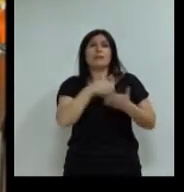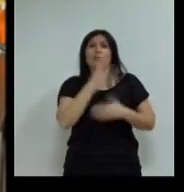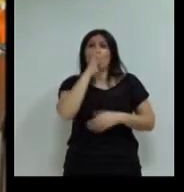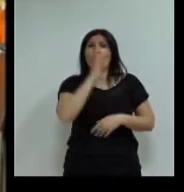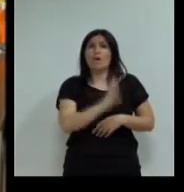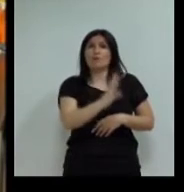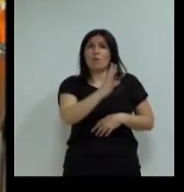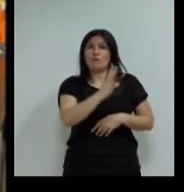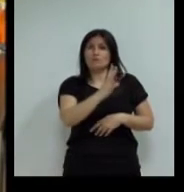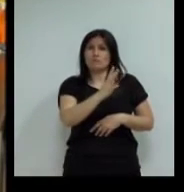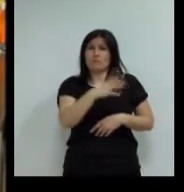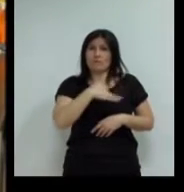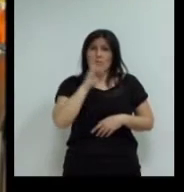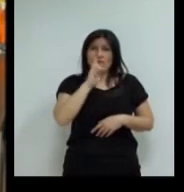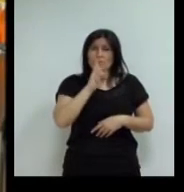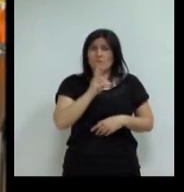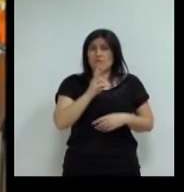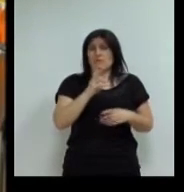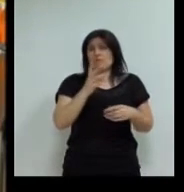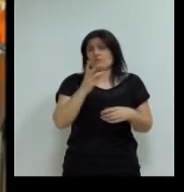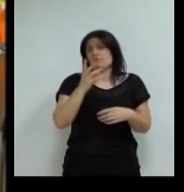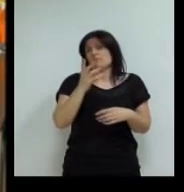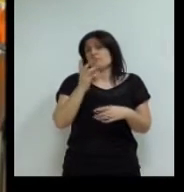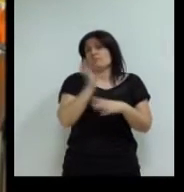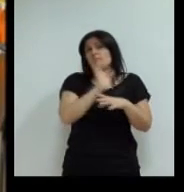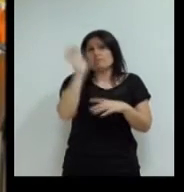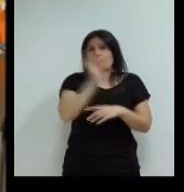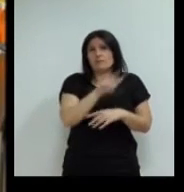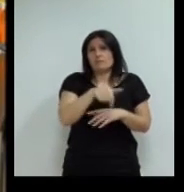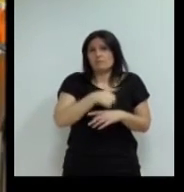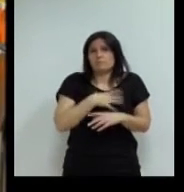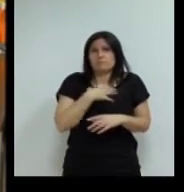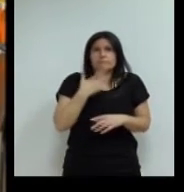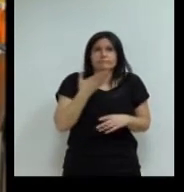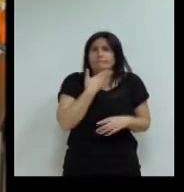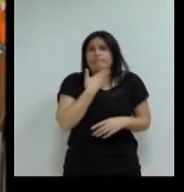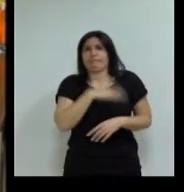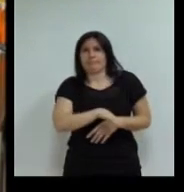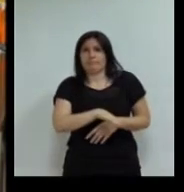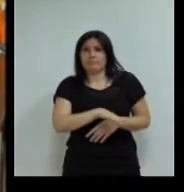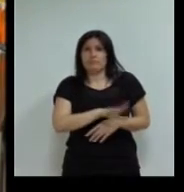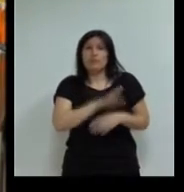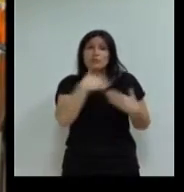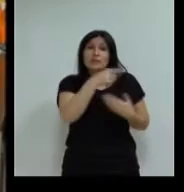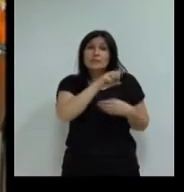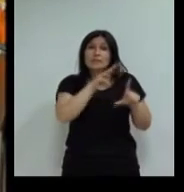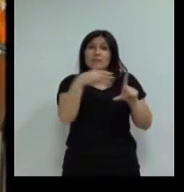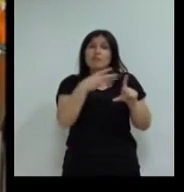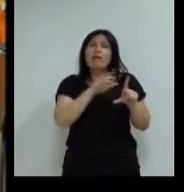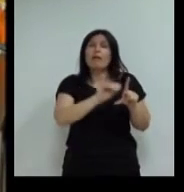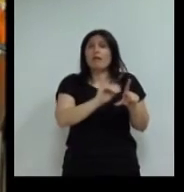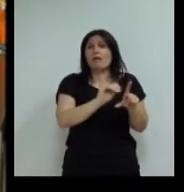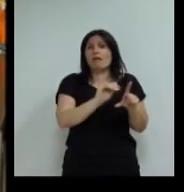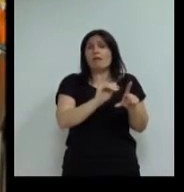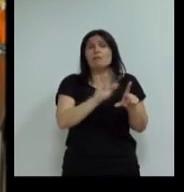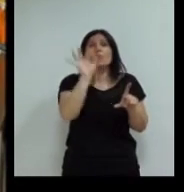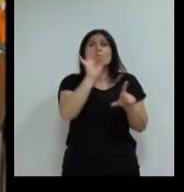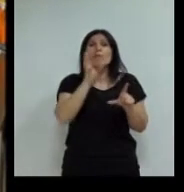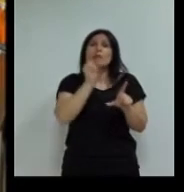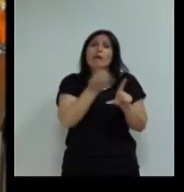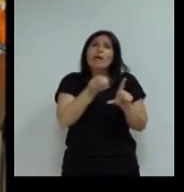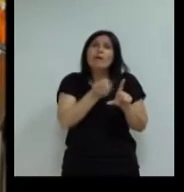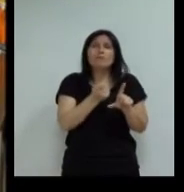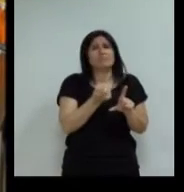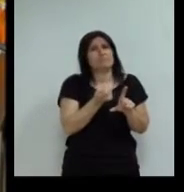interés para nadie. Y es a la accesibilidad lo que le está pasando. Entonces, esa página web está ahora de un modo presencial, con muy poquitas películas, porque